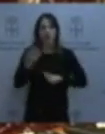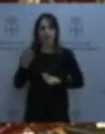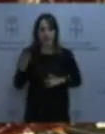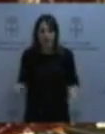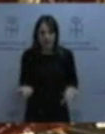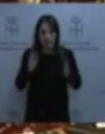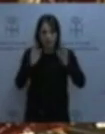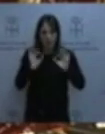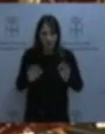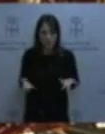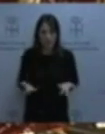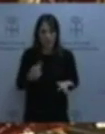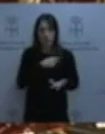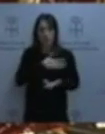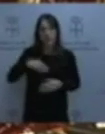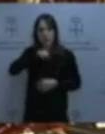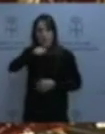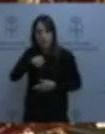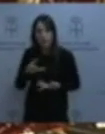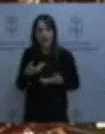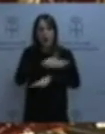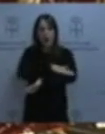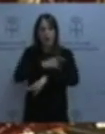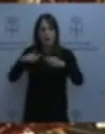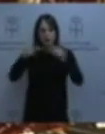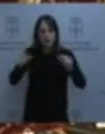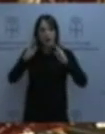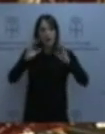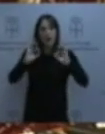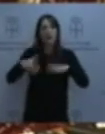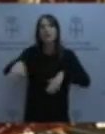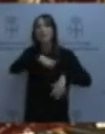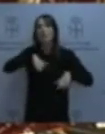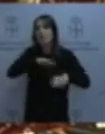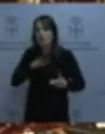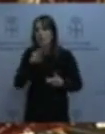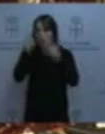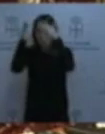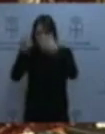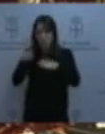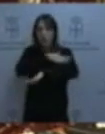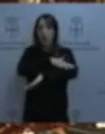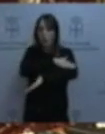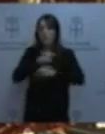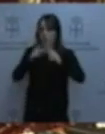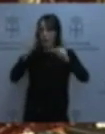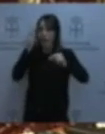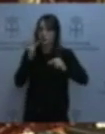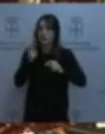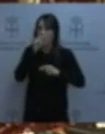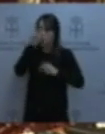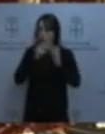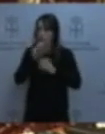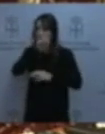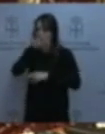que me gustaría preguntarle dónde estaba el gobierno asturiano en ese momento. Yo creo que usted formaba parte de ese gobierno asturiano en el año